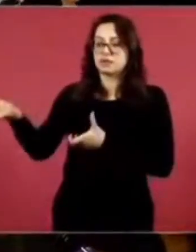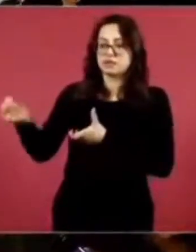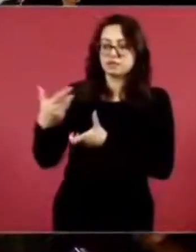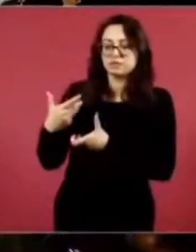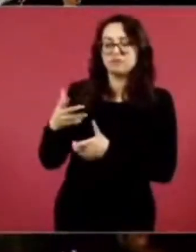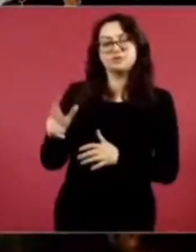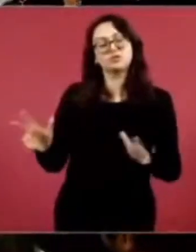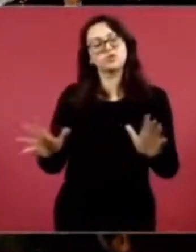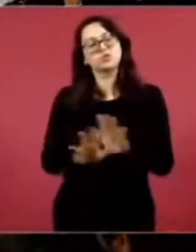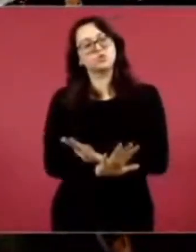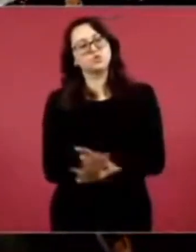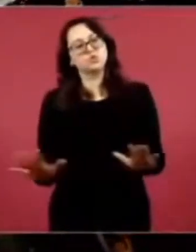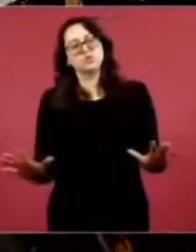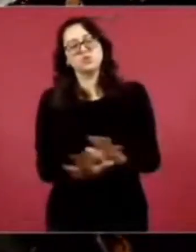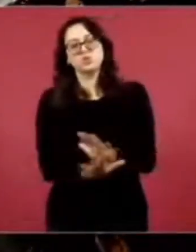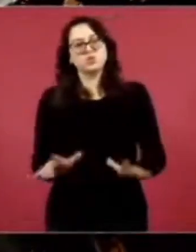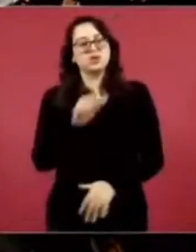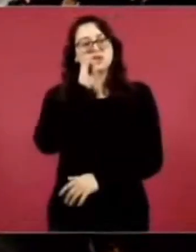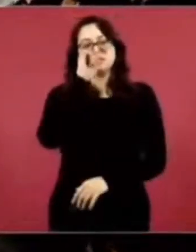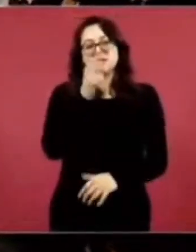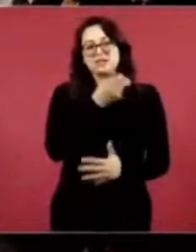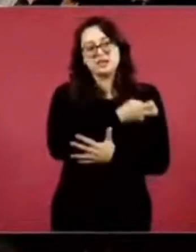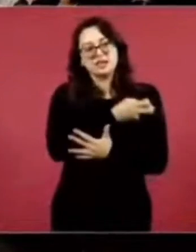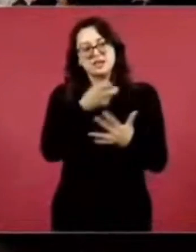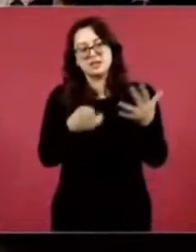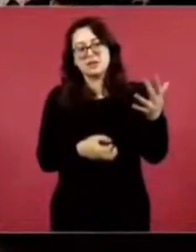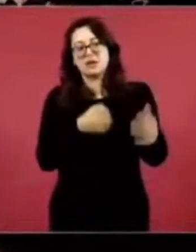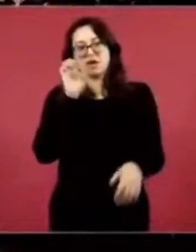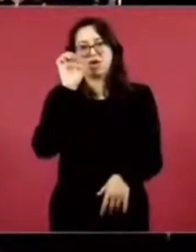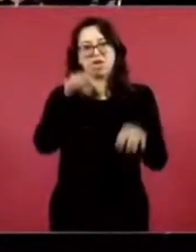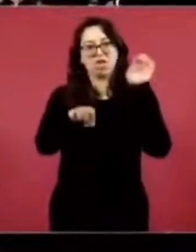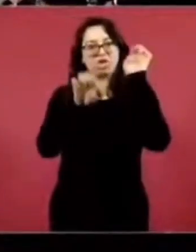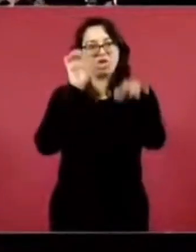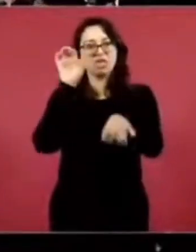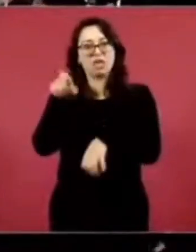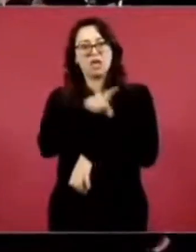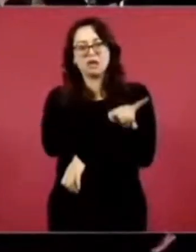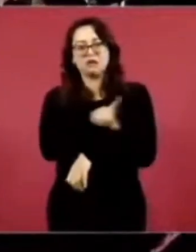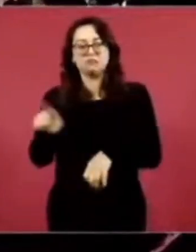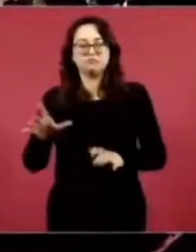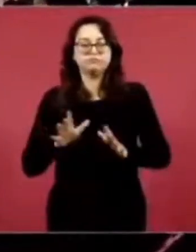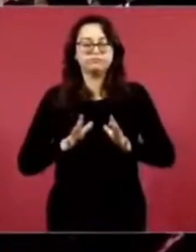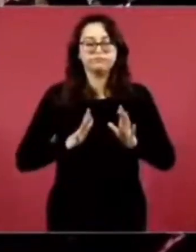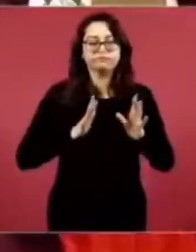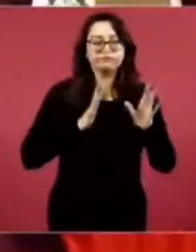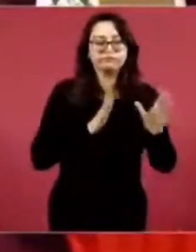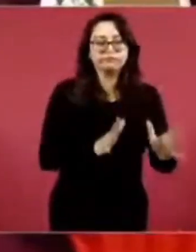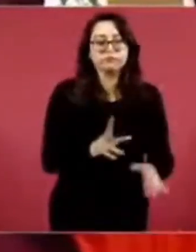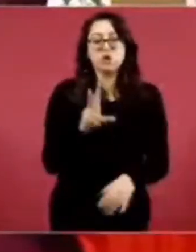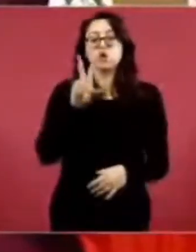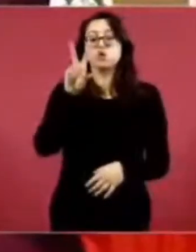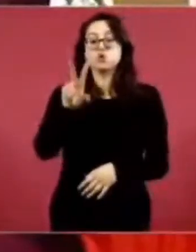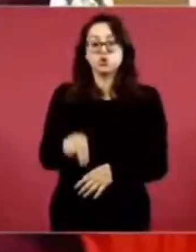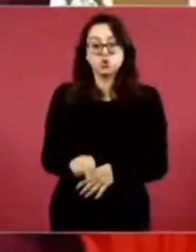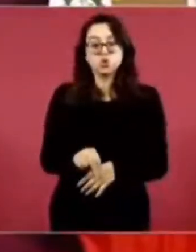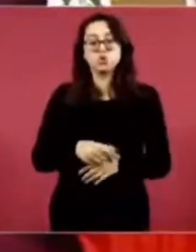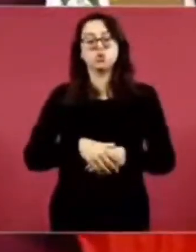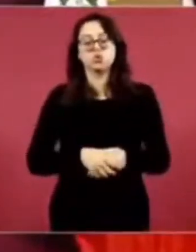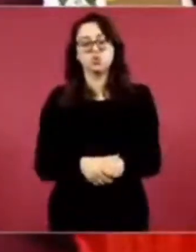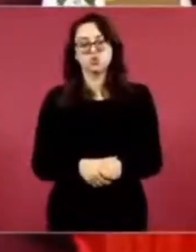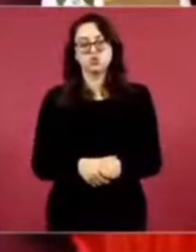se dejen engañar nada de eso para no equivocarnos